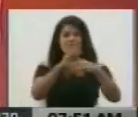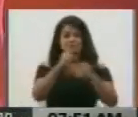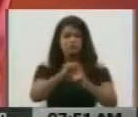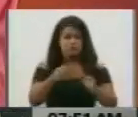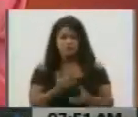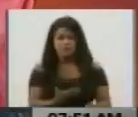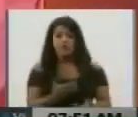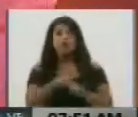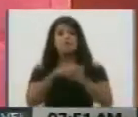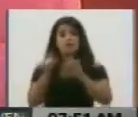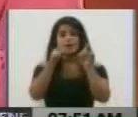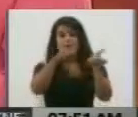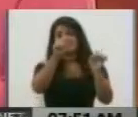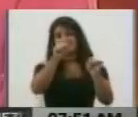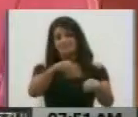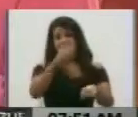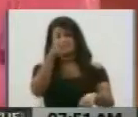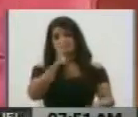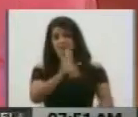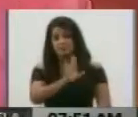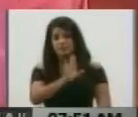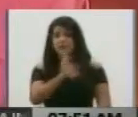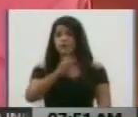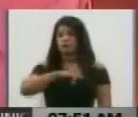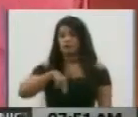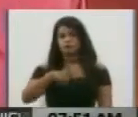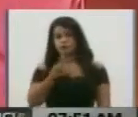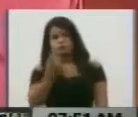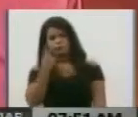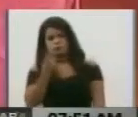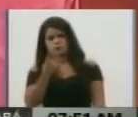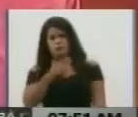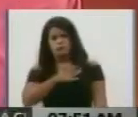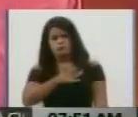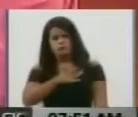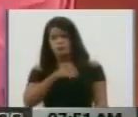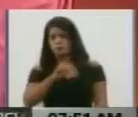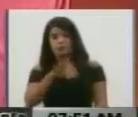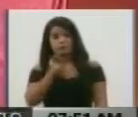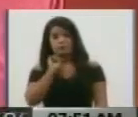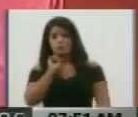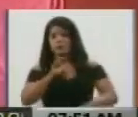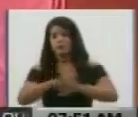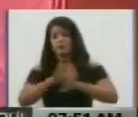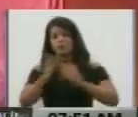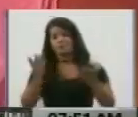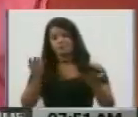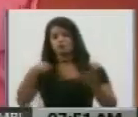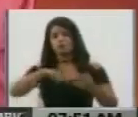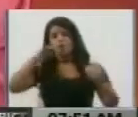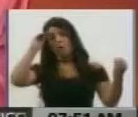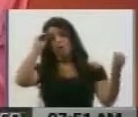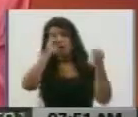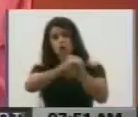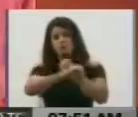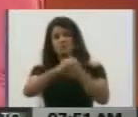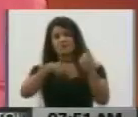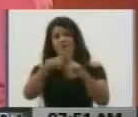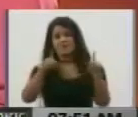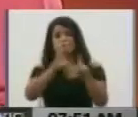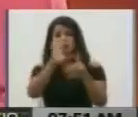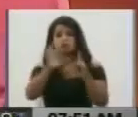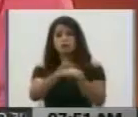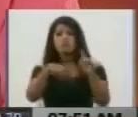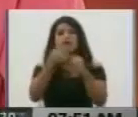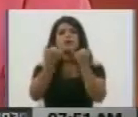esas cosas, ¿no? A nosotros nos cuesta entenderlas porque tenemos una, digamos, una distancia cultural e incluso el